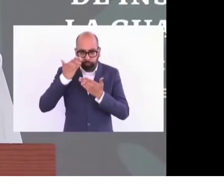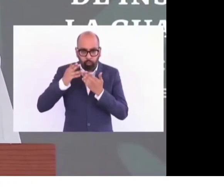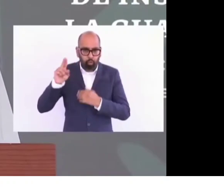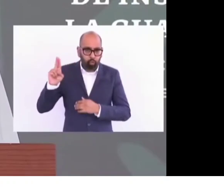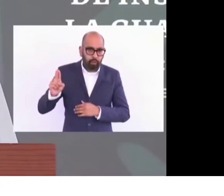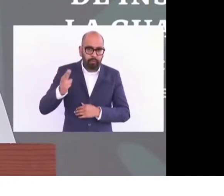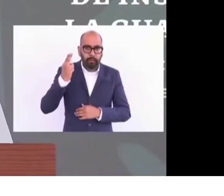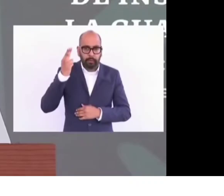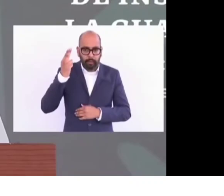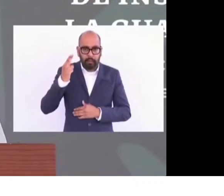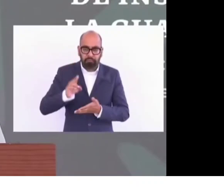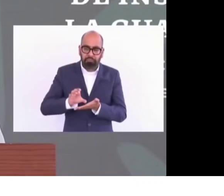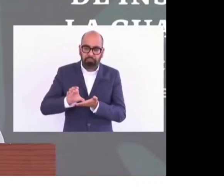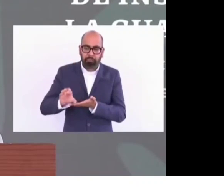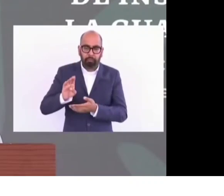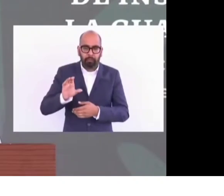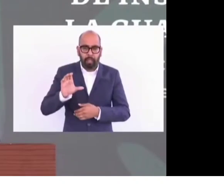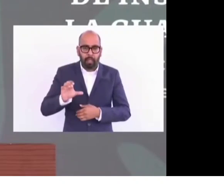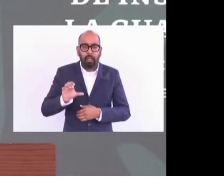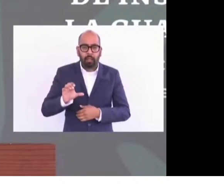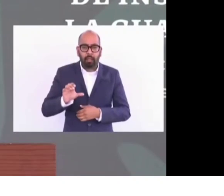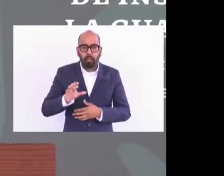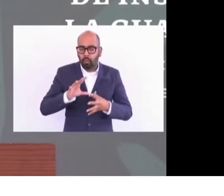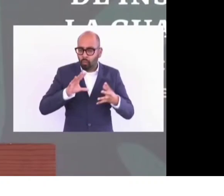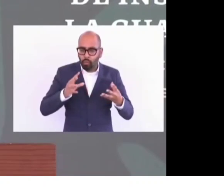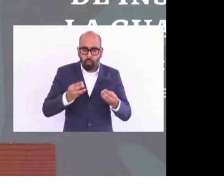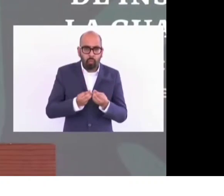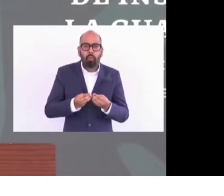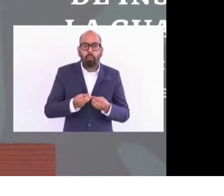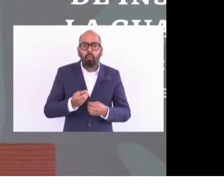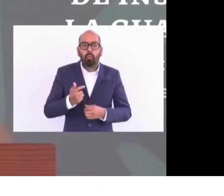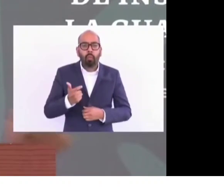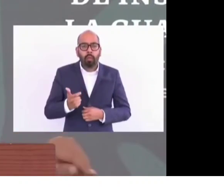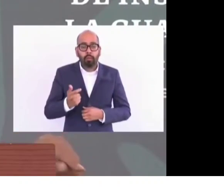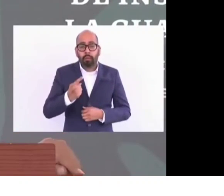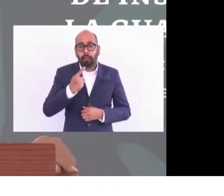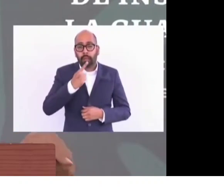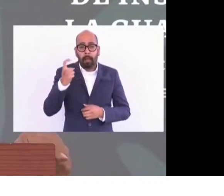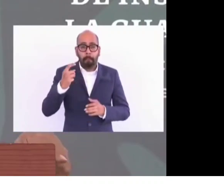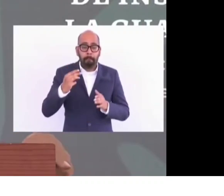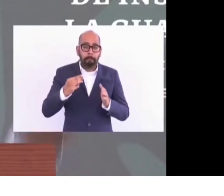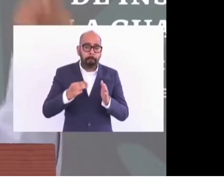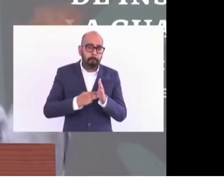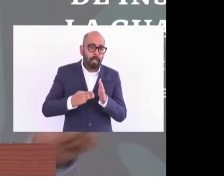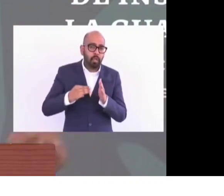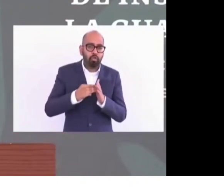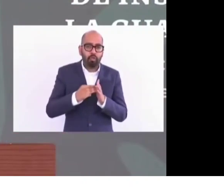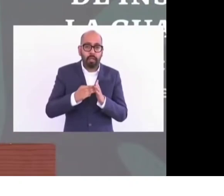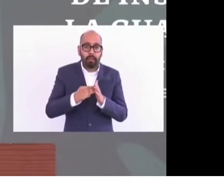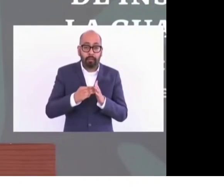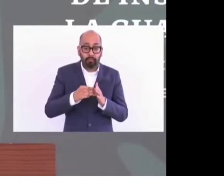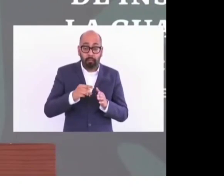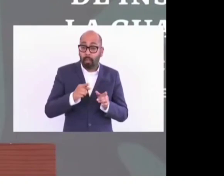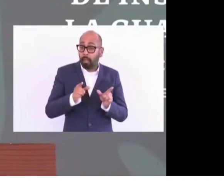significa 100 millones de pesos. Solo para